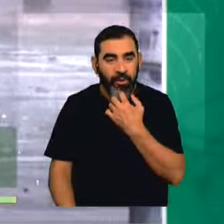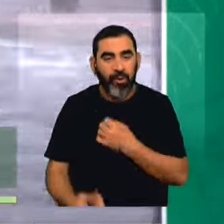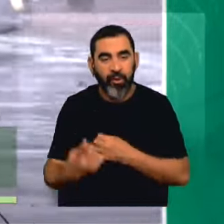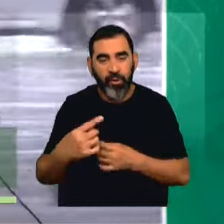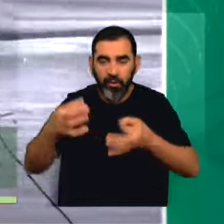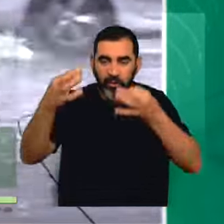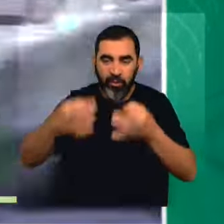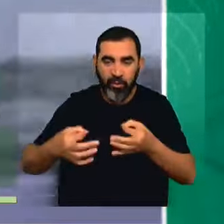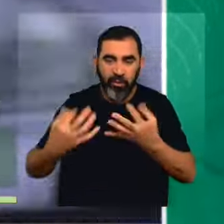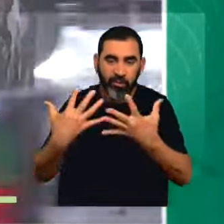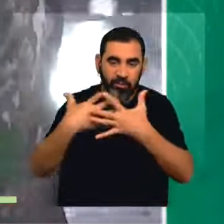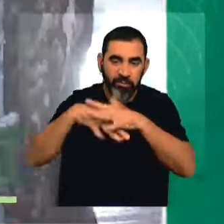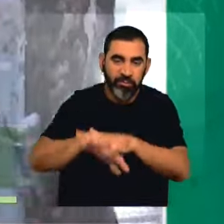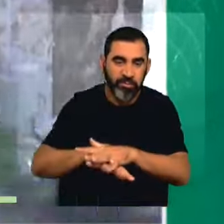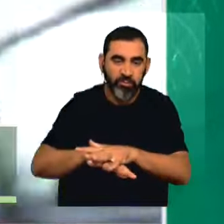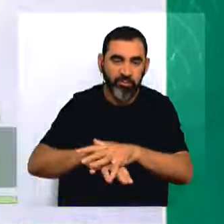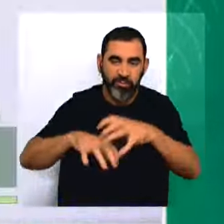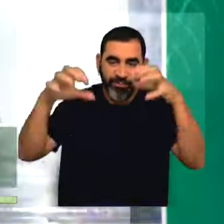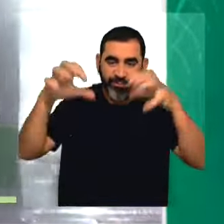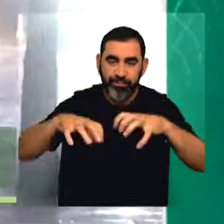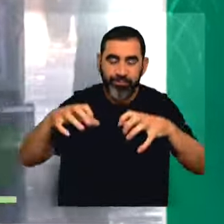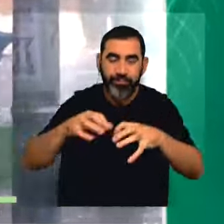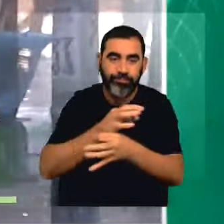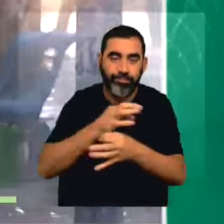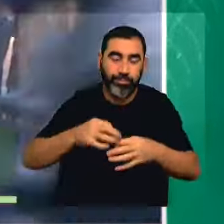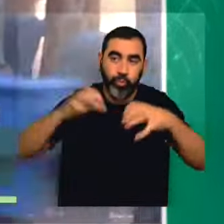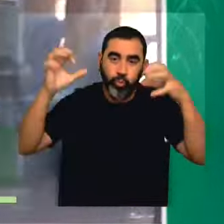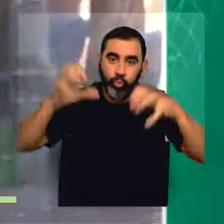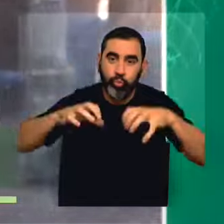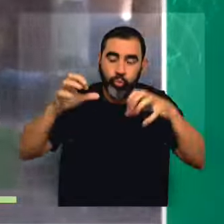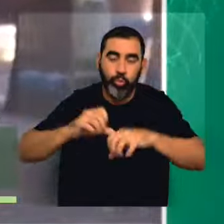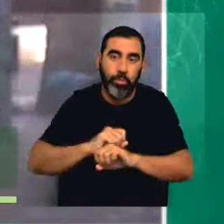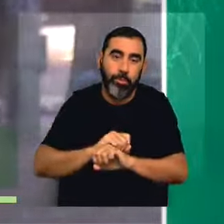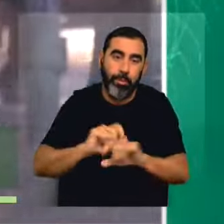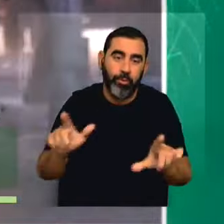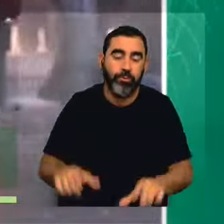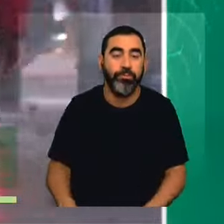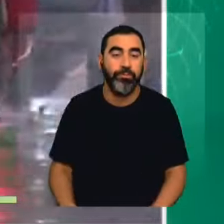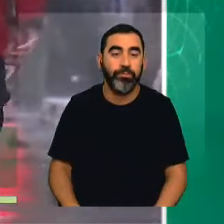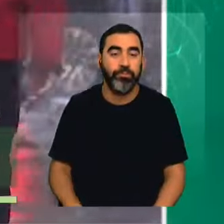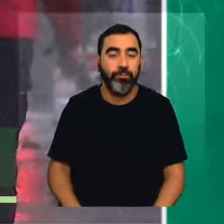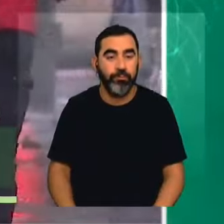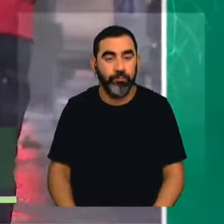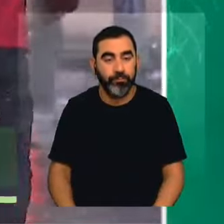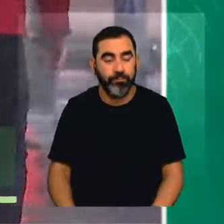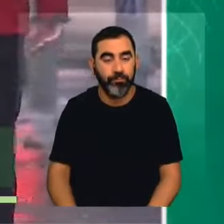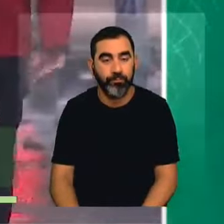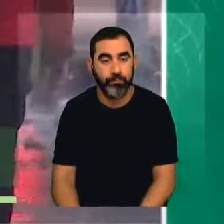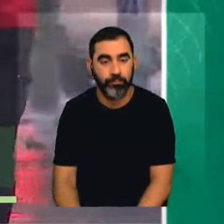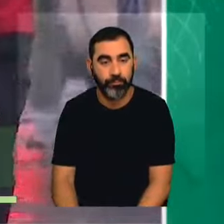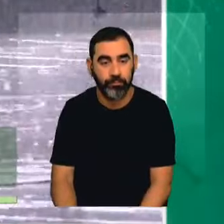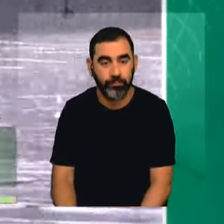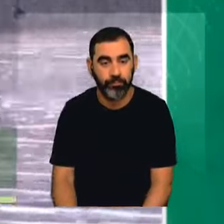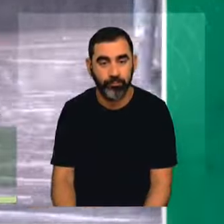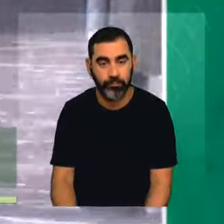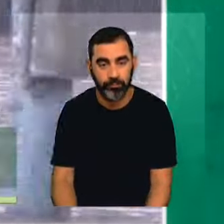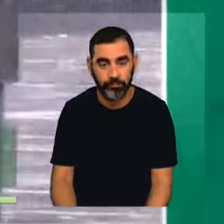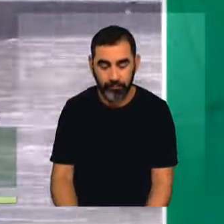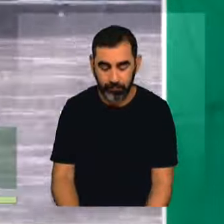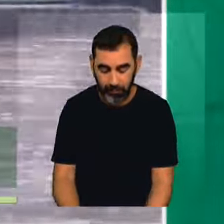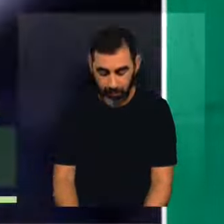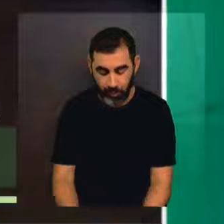un combo muy perfecto digamos para generar lluvias muy intensas y muy este copiosas sobre la región es posible